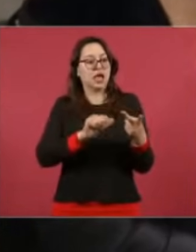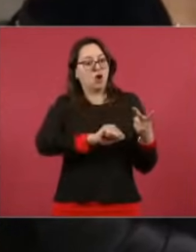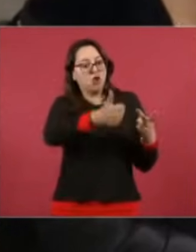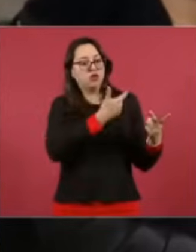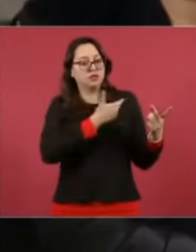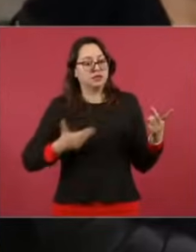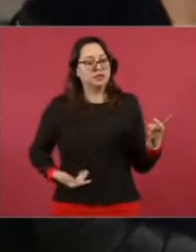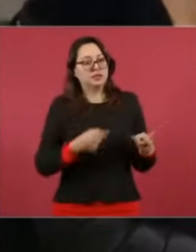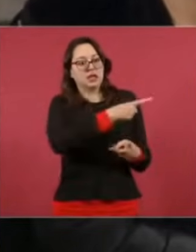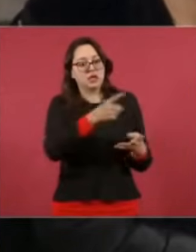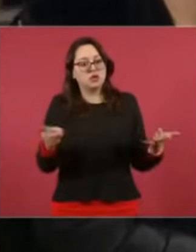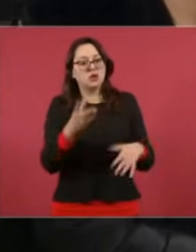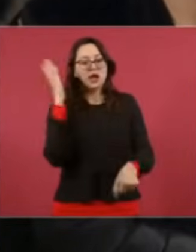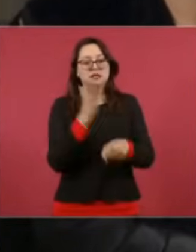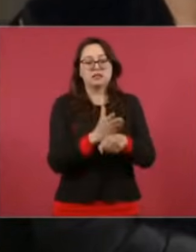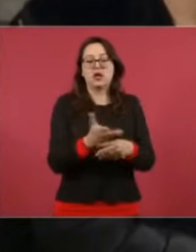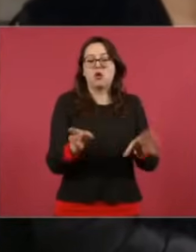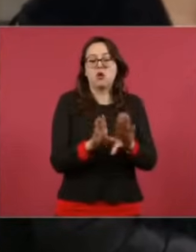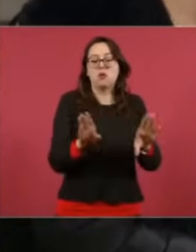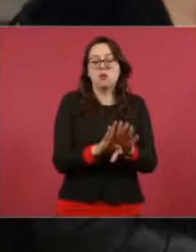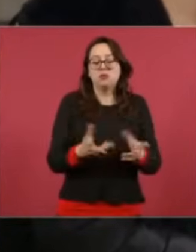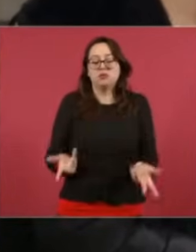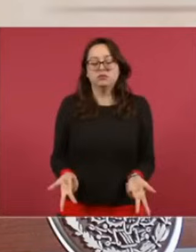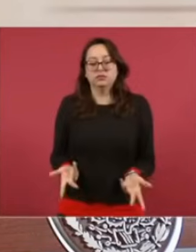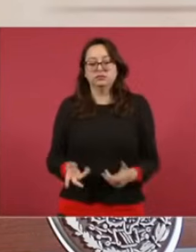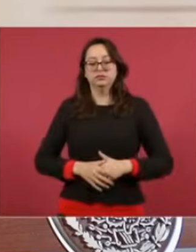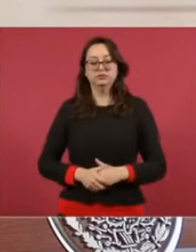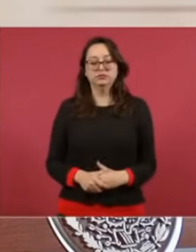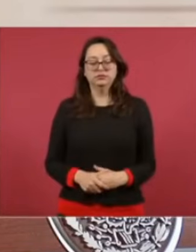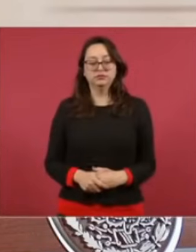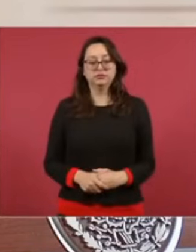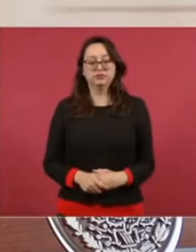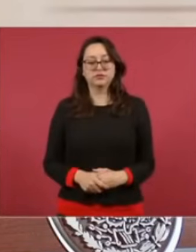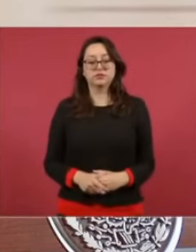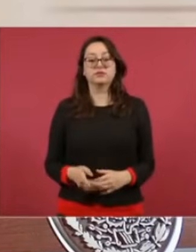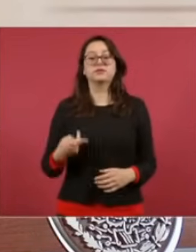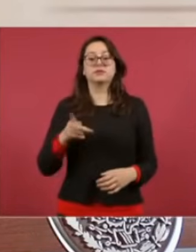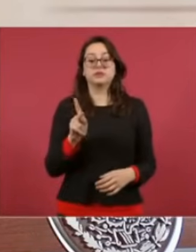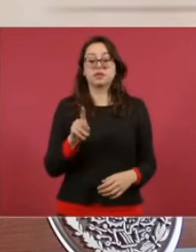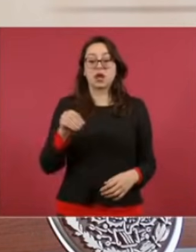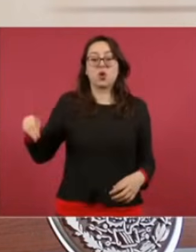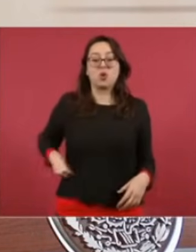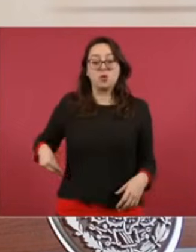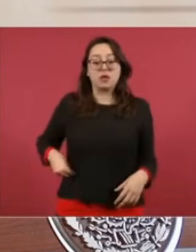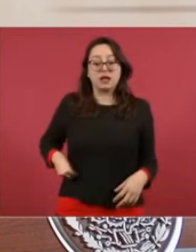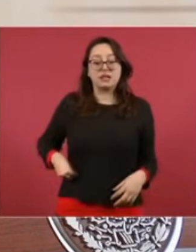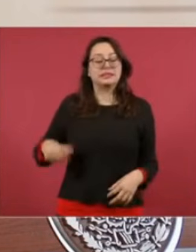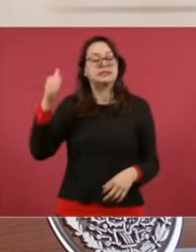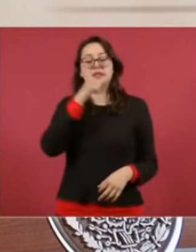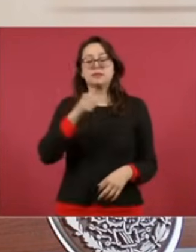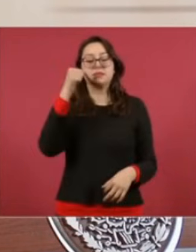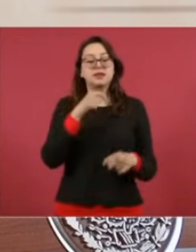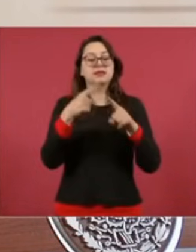asuntos que se han dado masacres, sobre todo en comunidades indígenas? Sí, pero la culpa es de